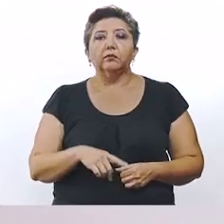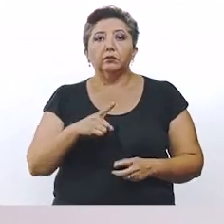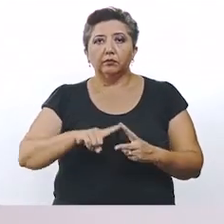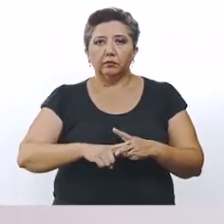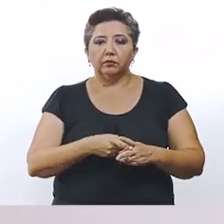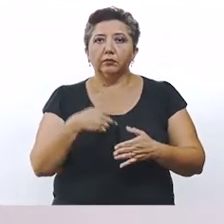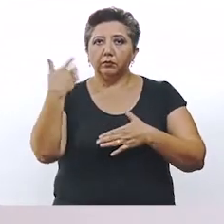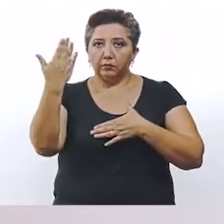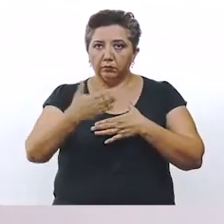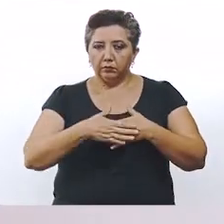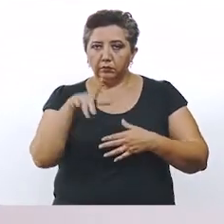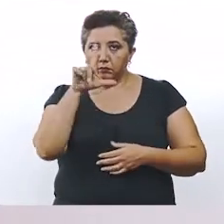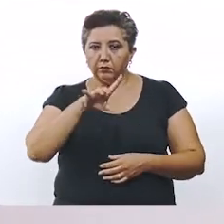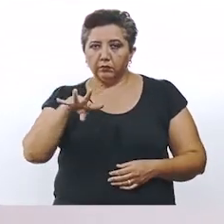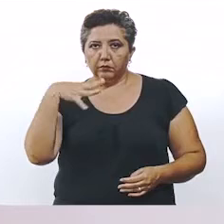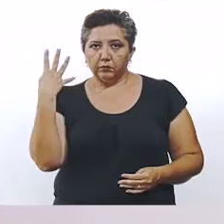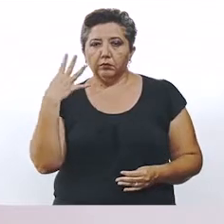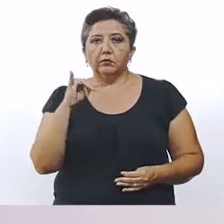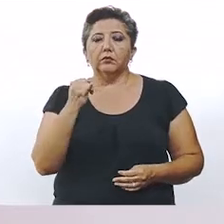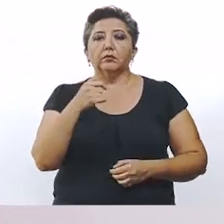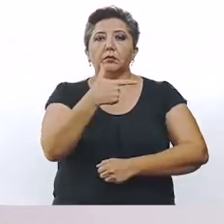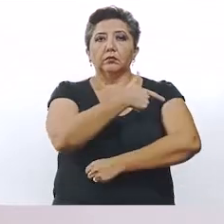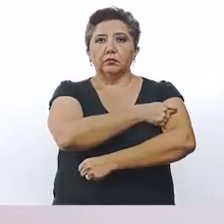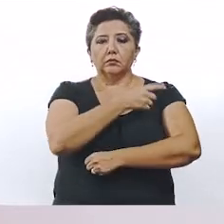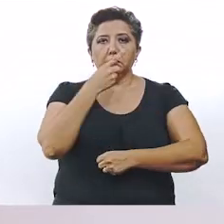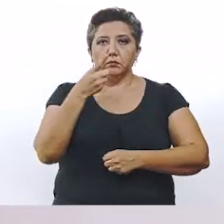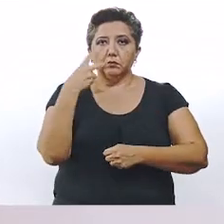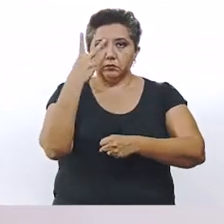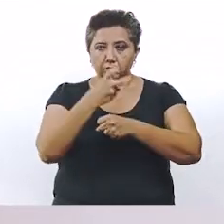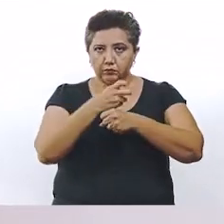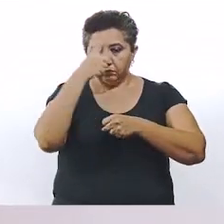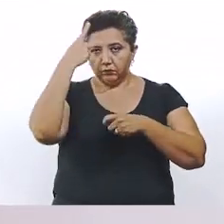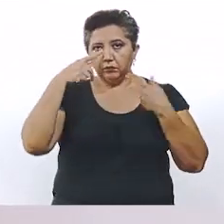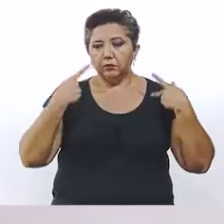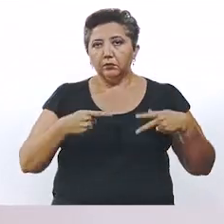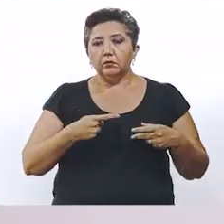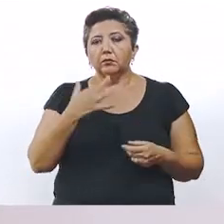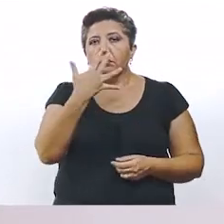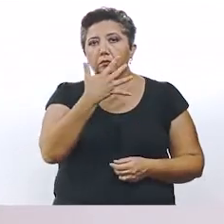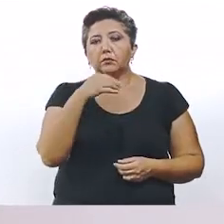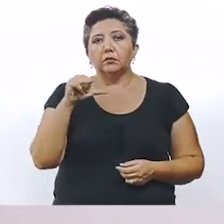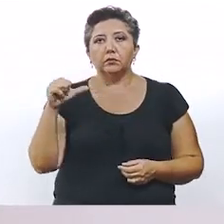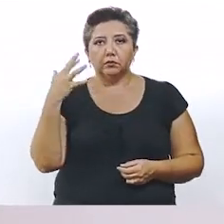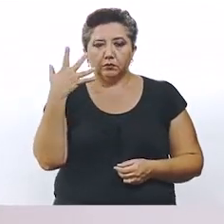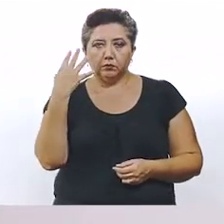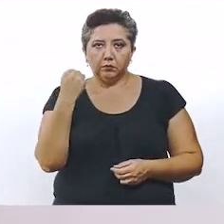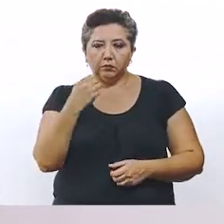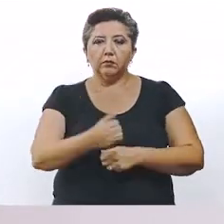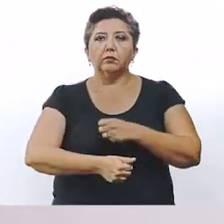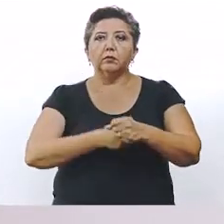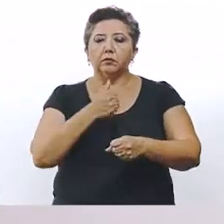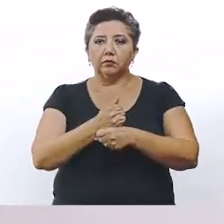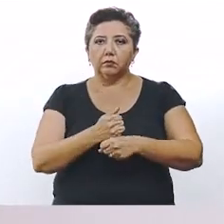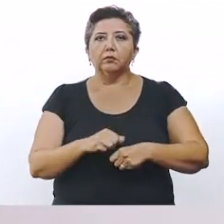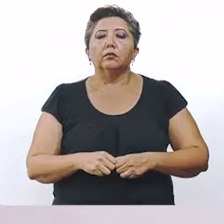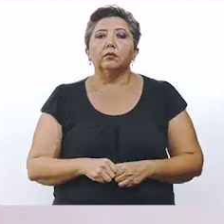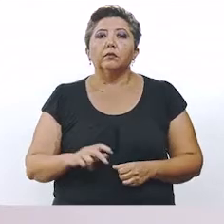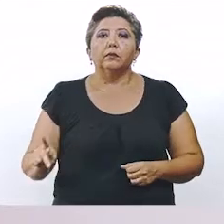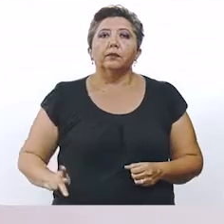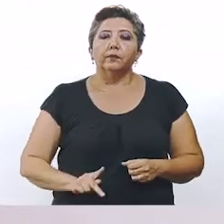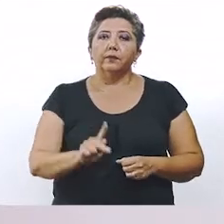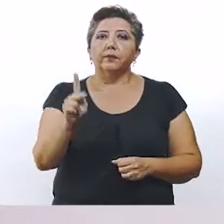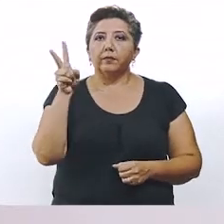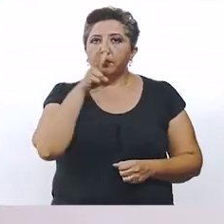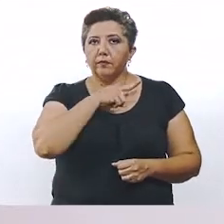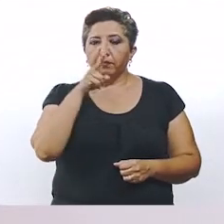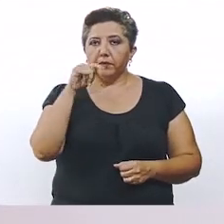para iniciar el próximo lunes 14 de junio la aplicación de la segunda dosis para personas de 50 a 59 años de edad en los